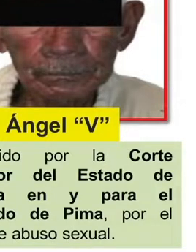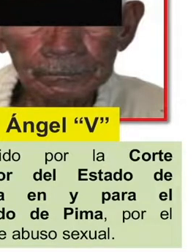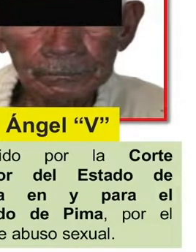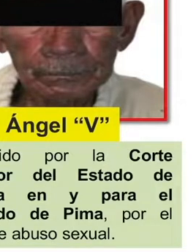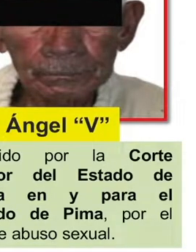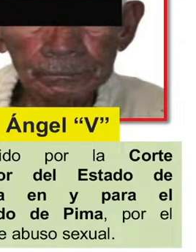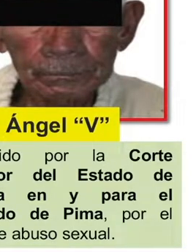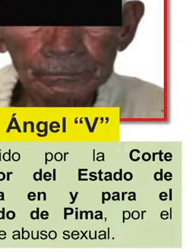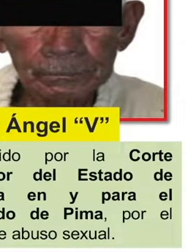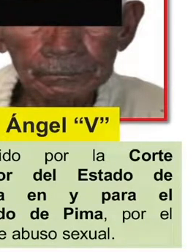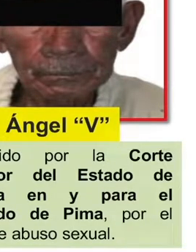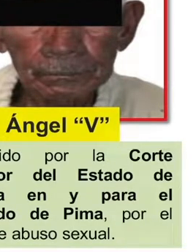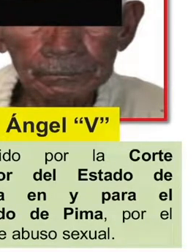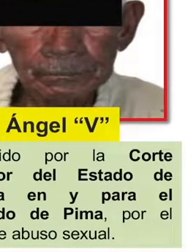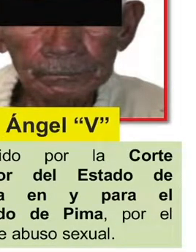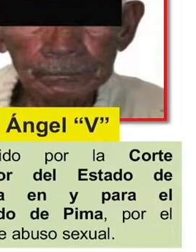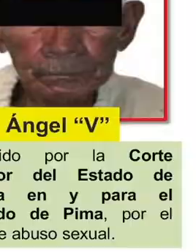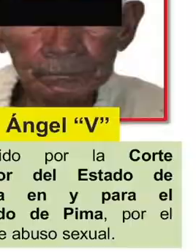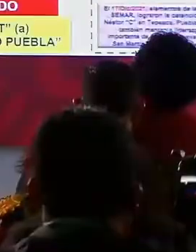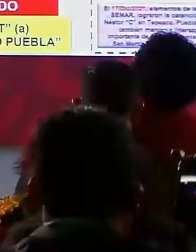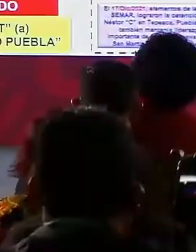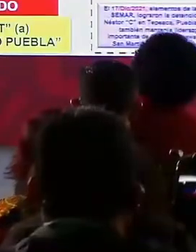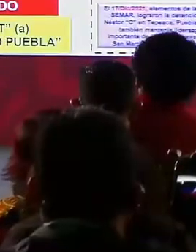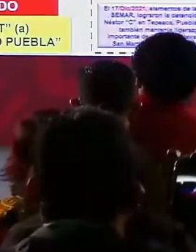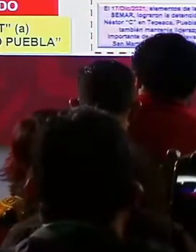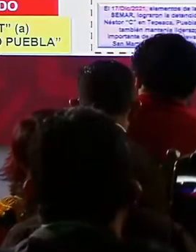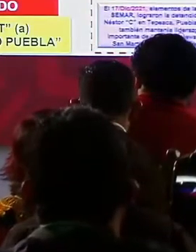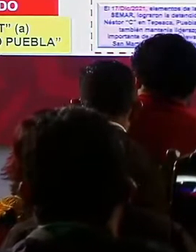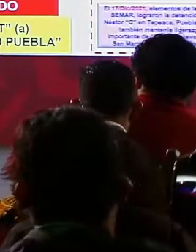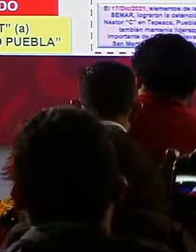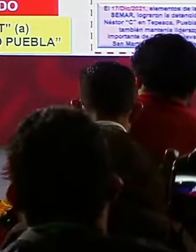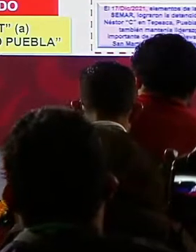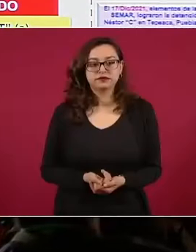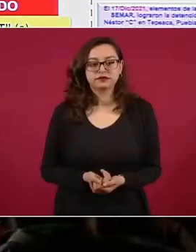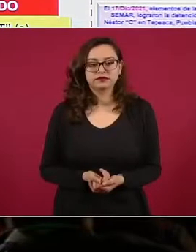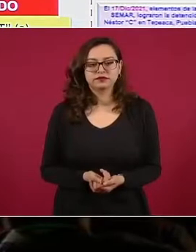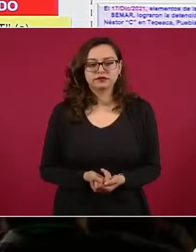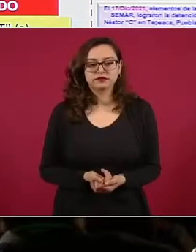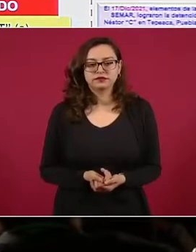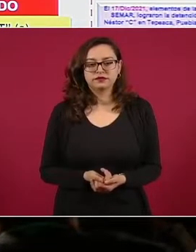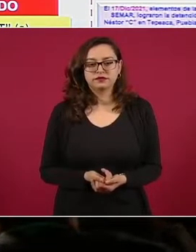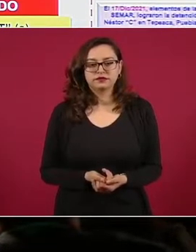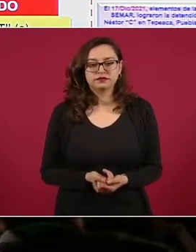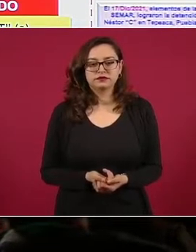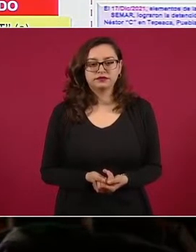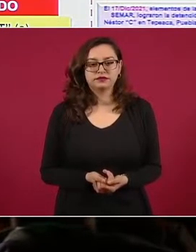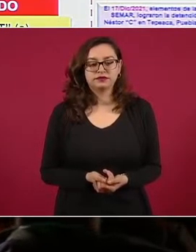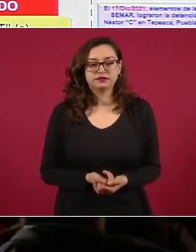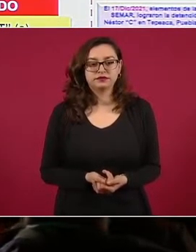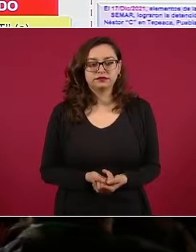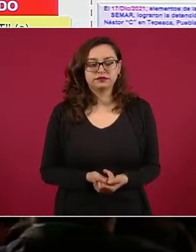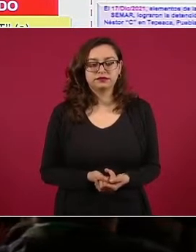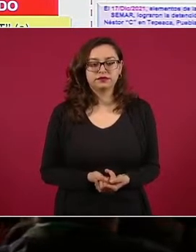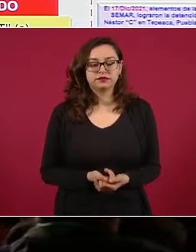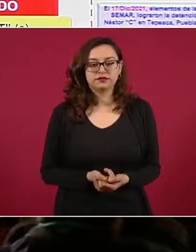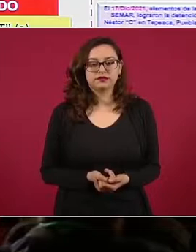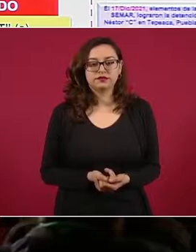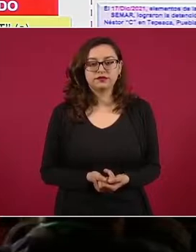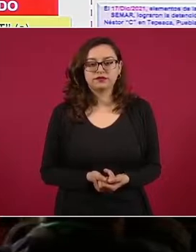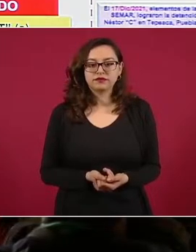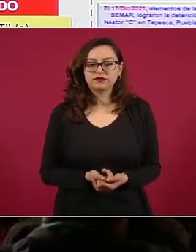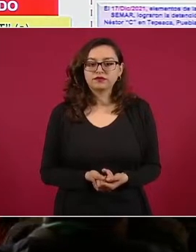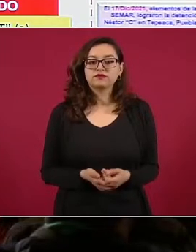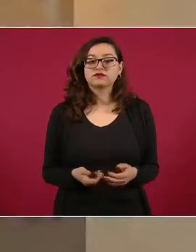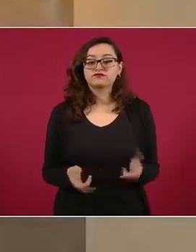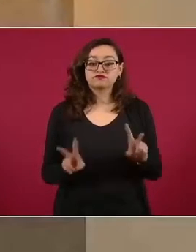por el delito de abuso sexual. Siguiente. Informar también que con relación al delito de robo de